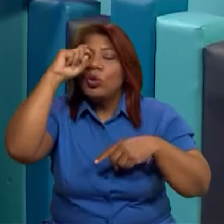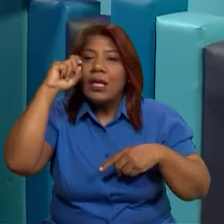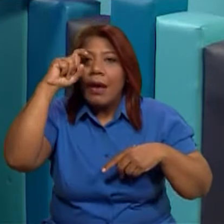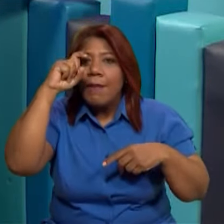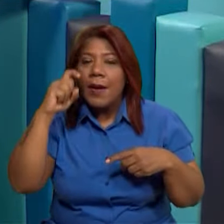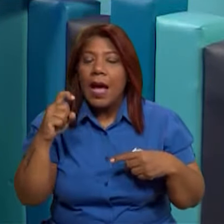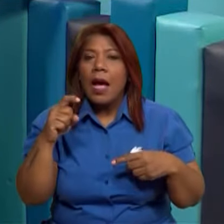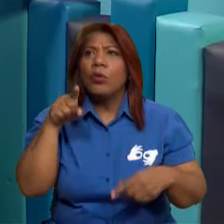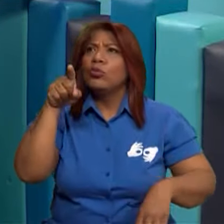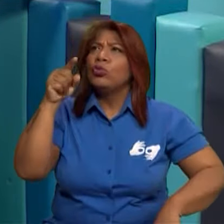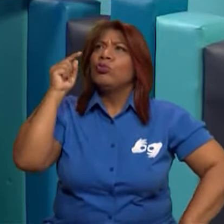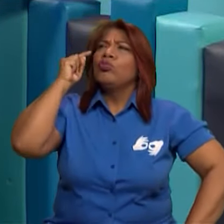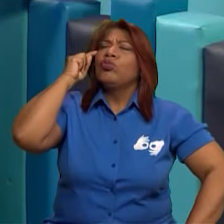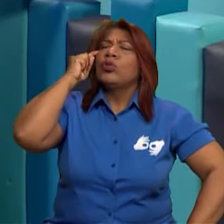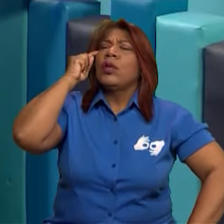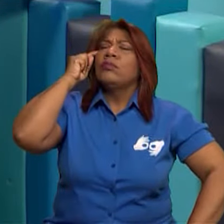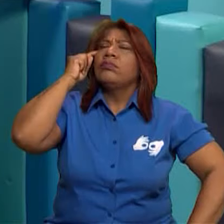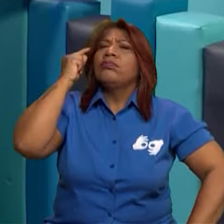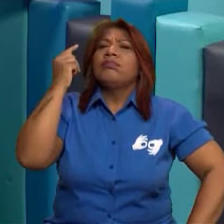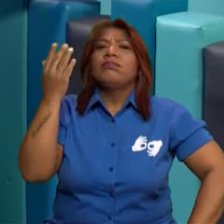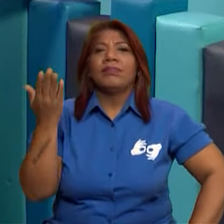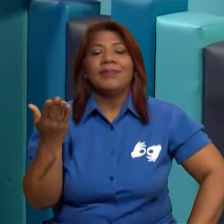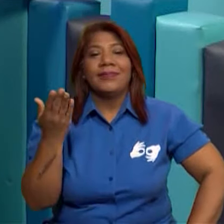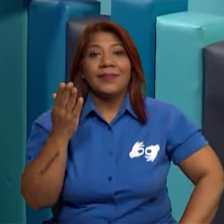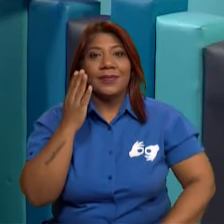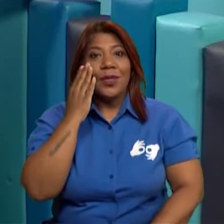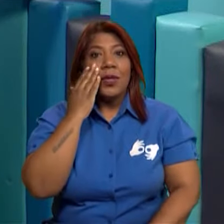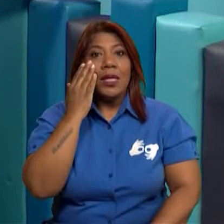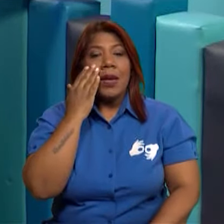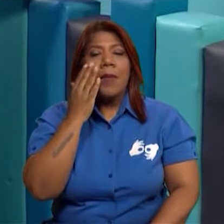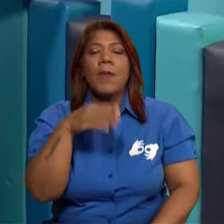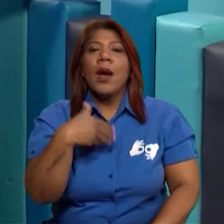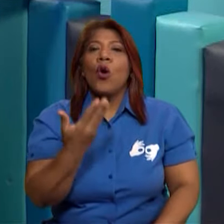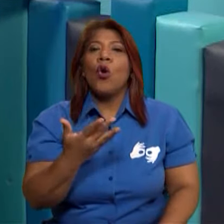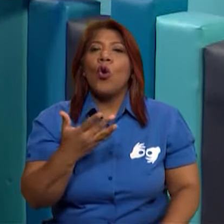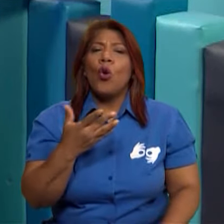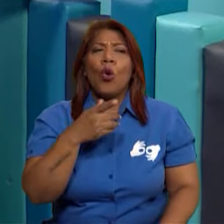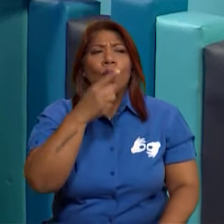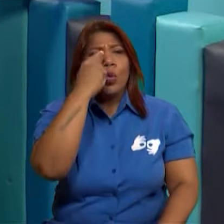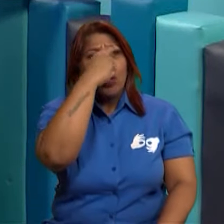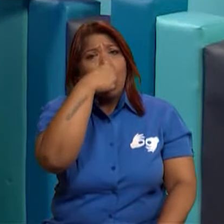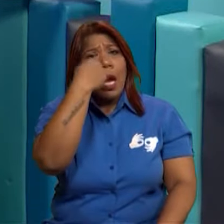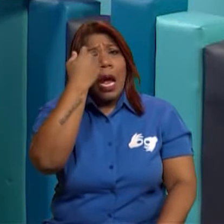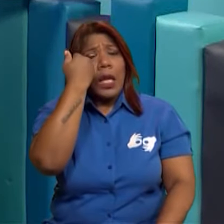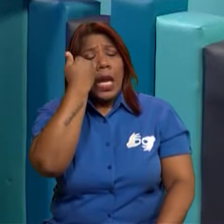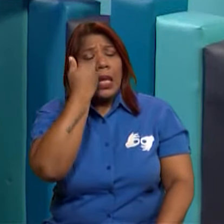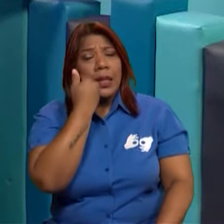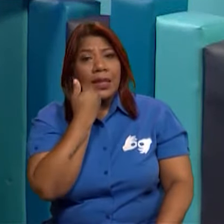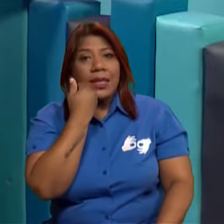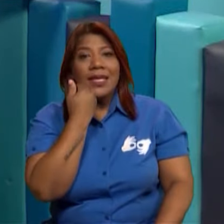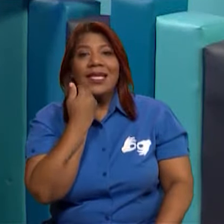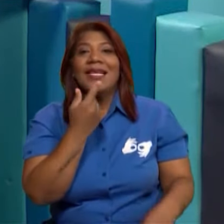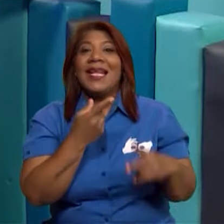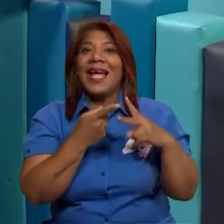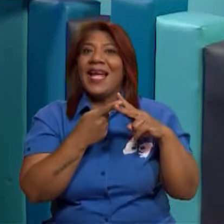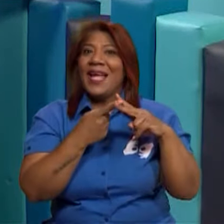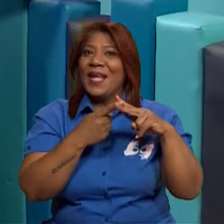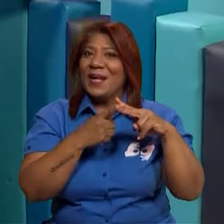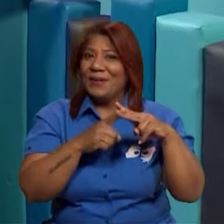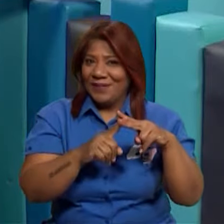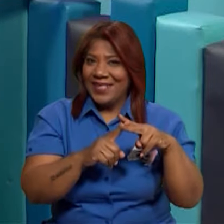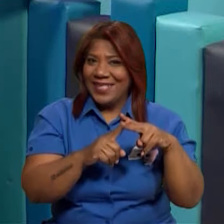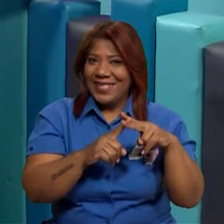estás pensando, papá? ¿Ok? O mamá, mamá, ¿por qué estás triste? Y por ahí empieza la